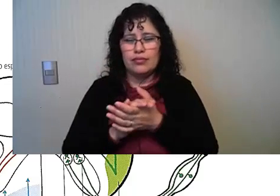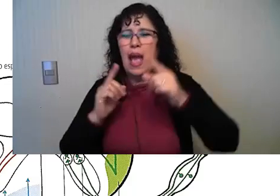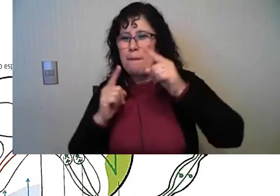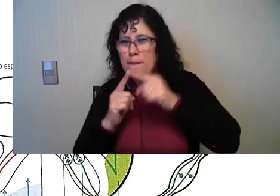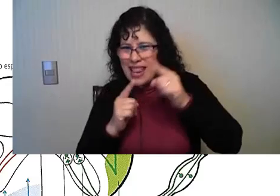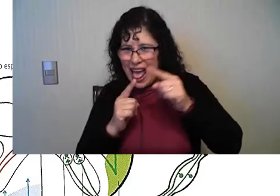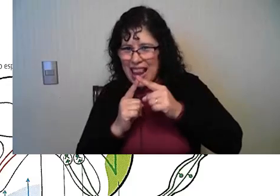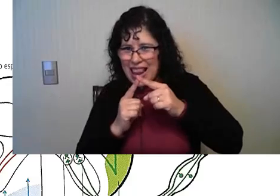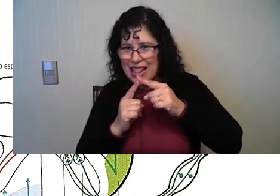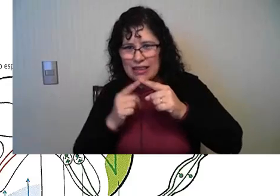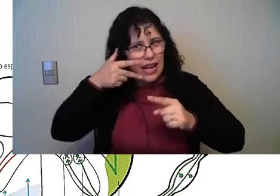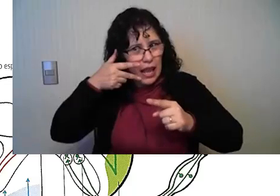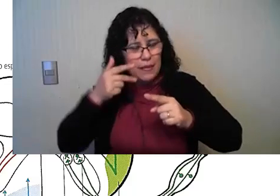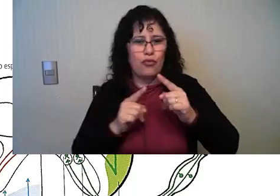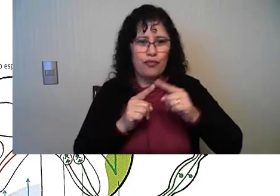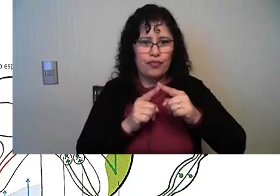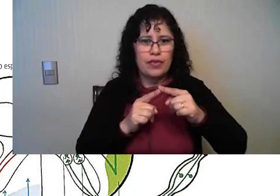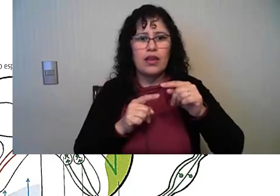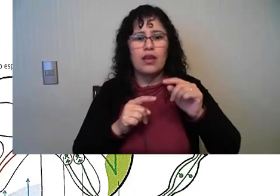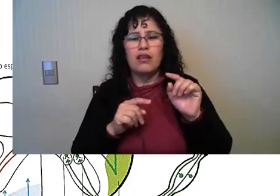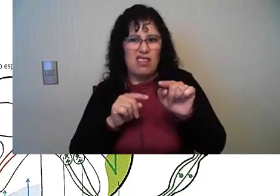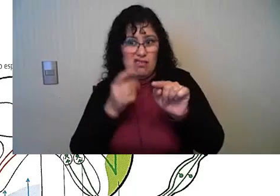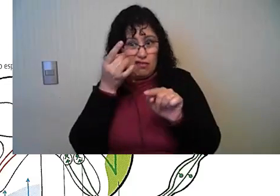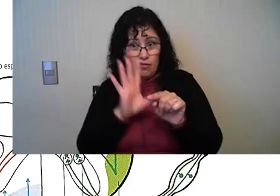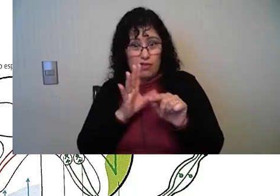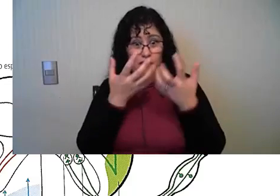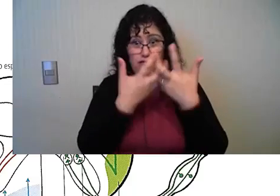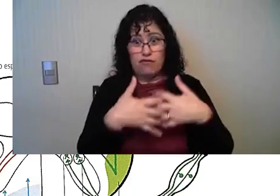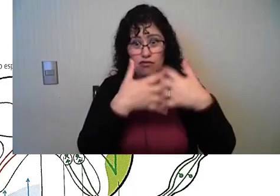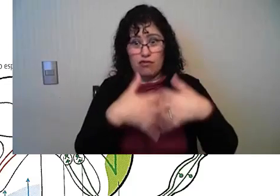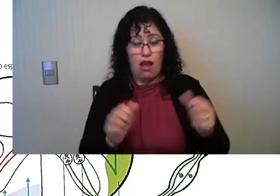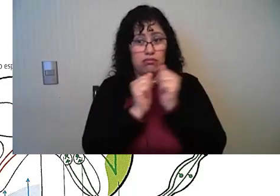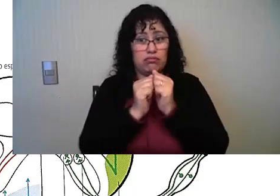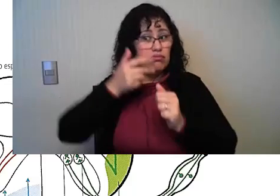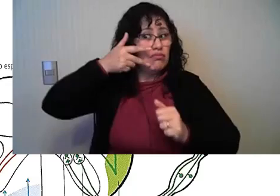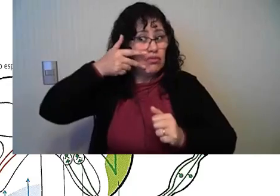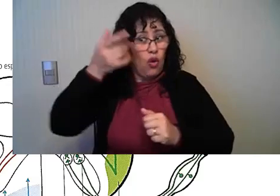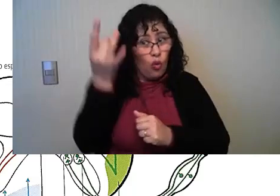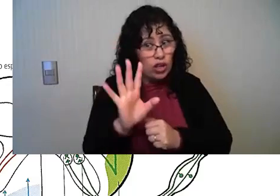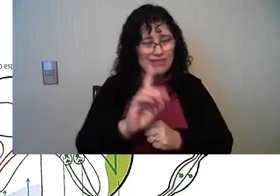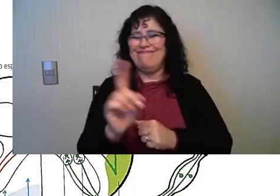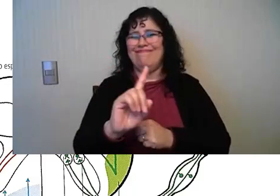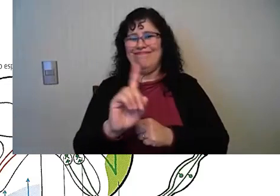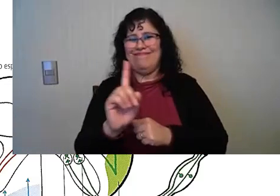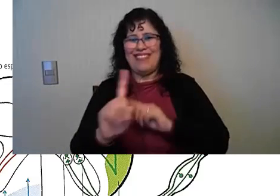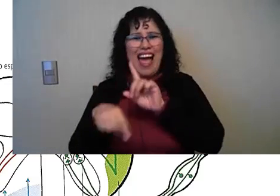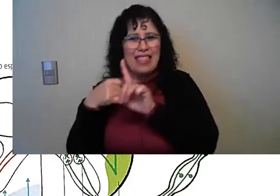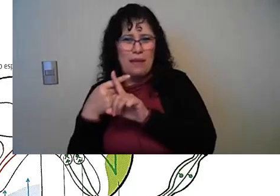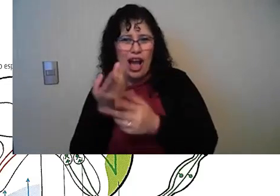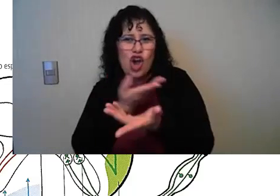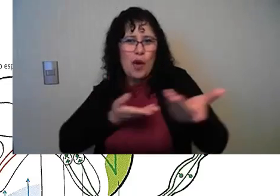trigémino no solamente funciona con el trigémino, es un núcleo que es compartido.